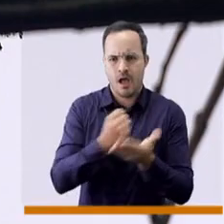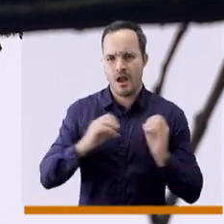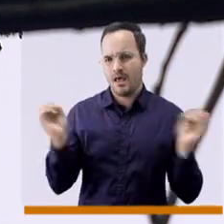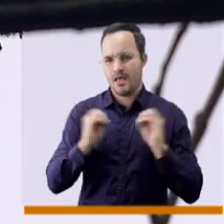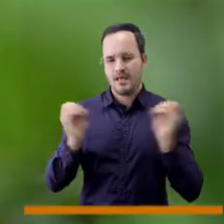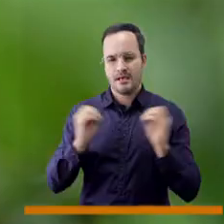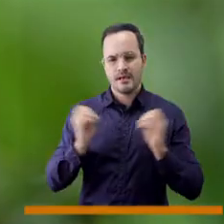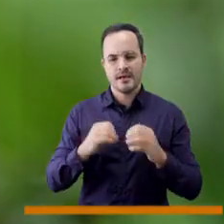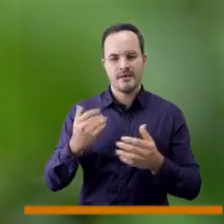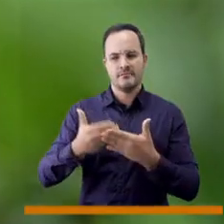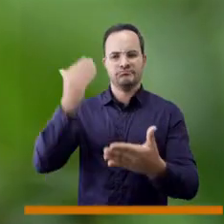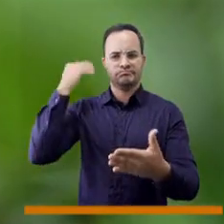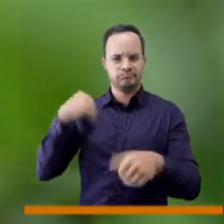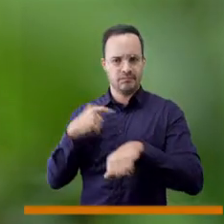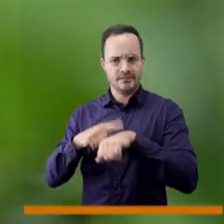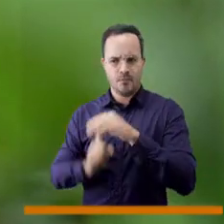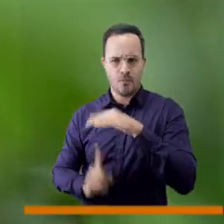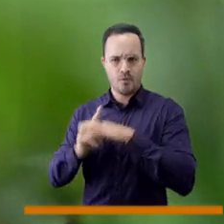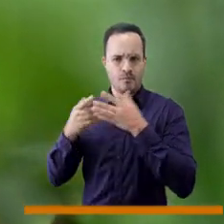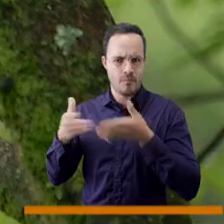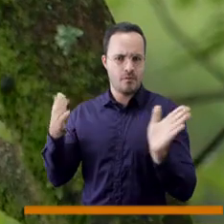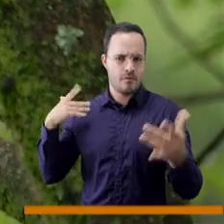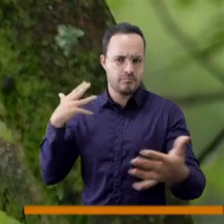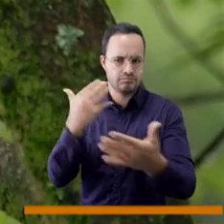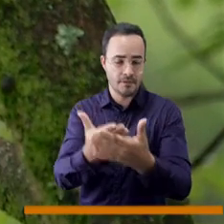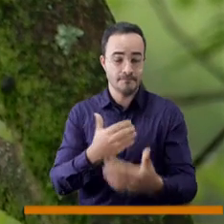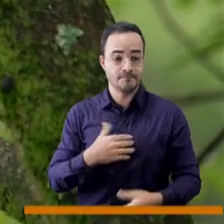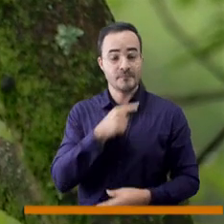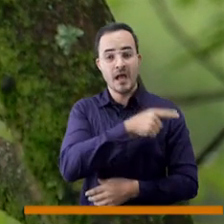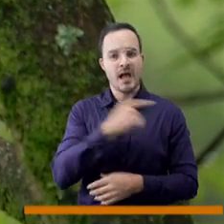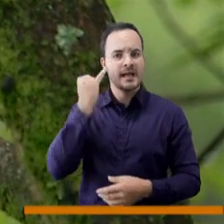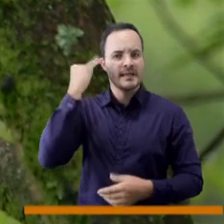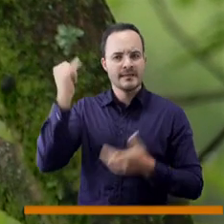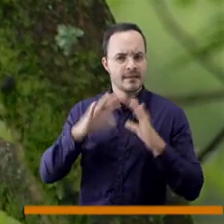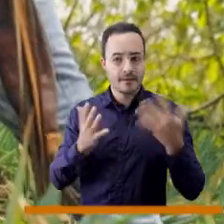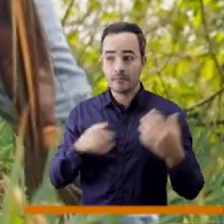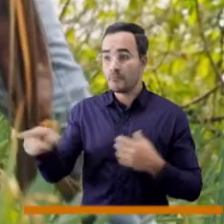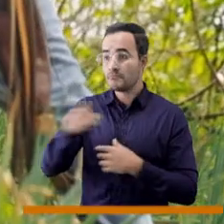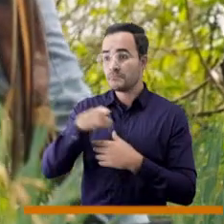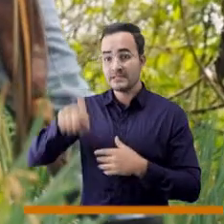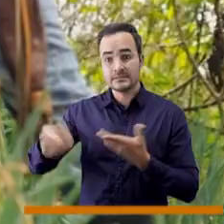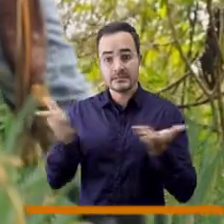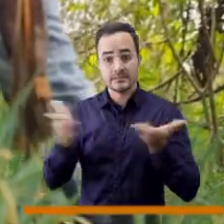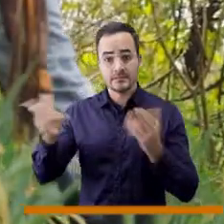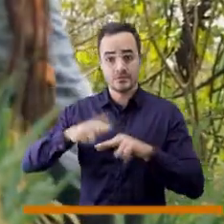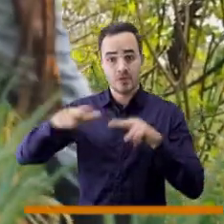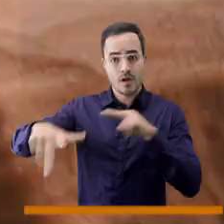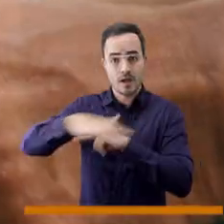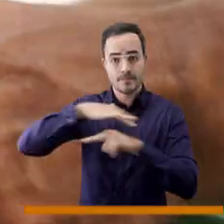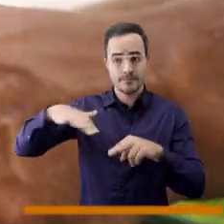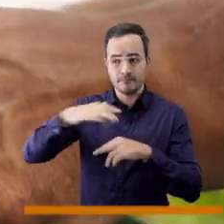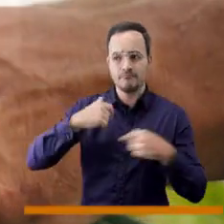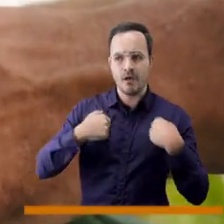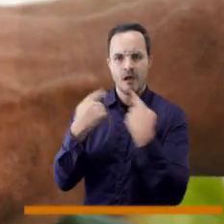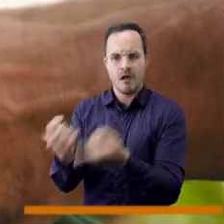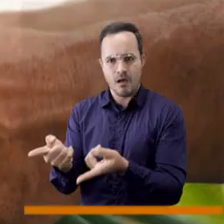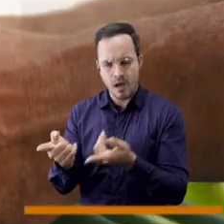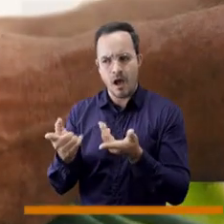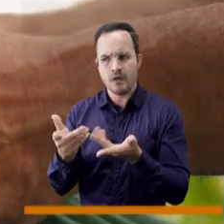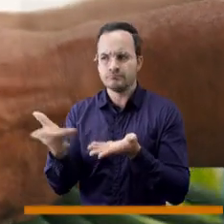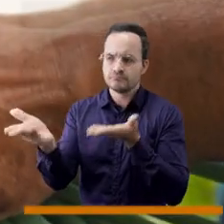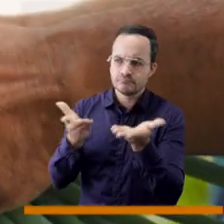Bosques ejecuta una estrategia muy interesante que es Banco 2, que es un esquema de pago por servicios ambientales a través de la cual